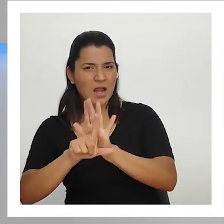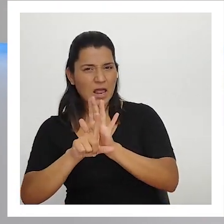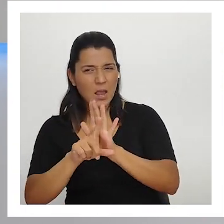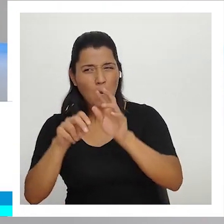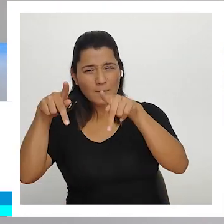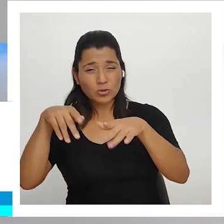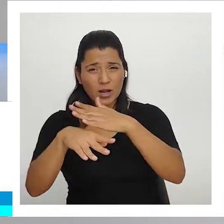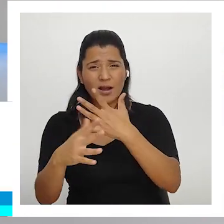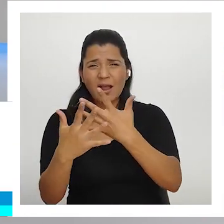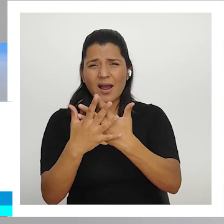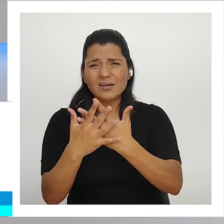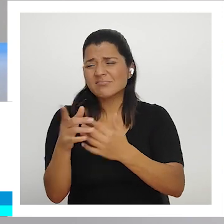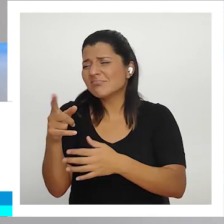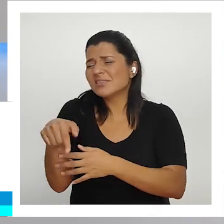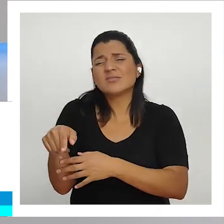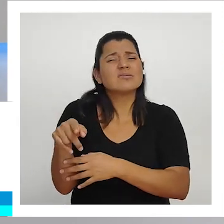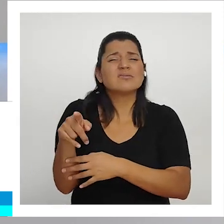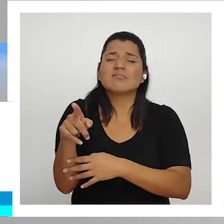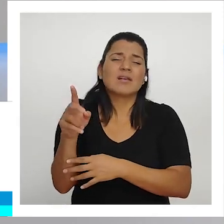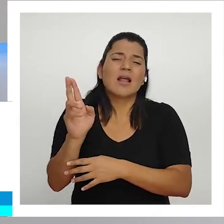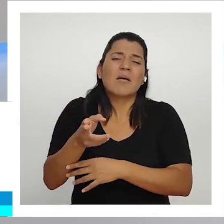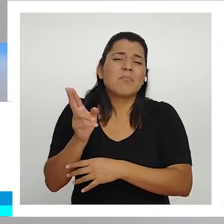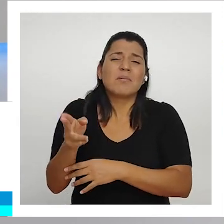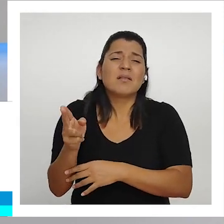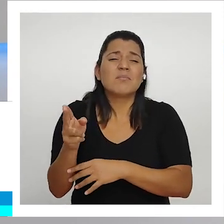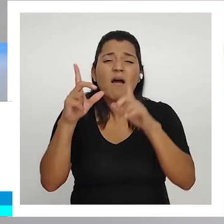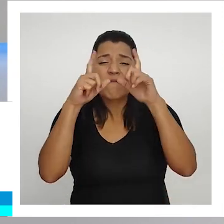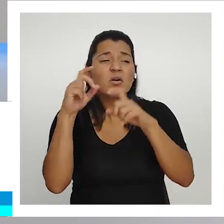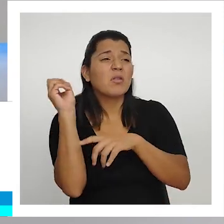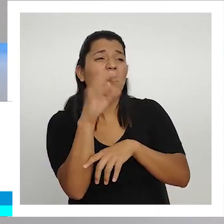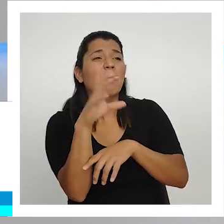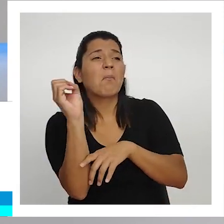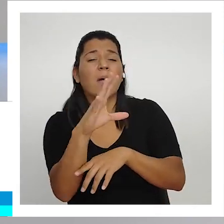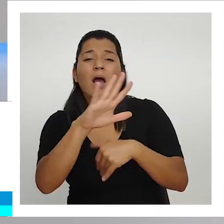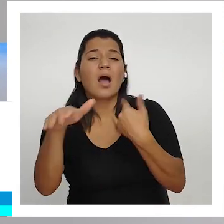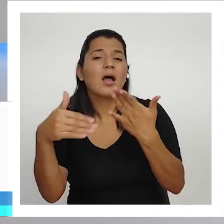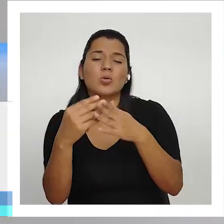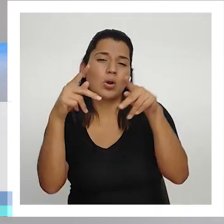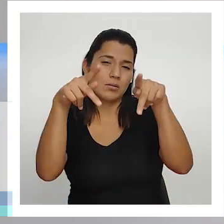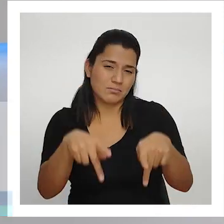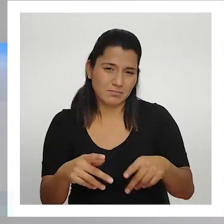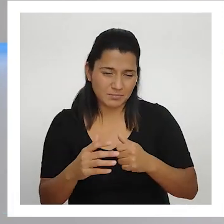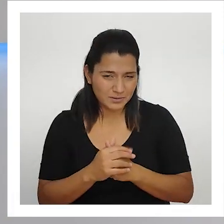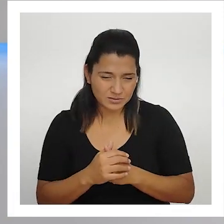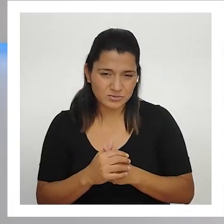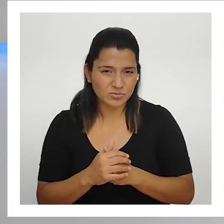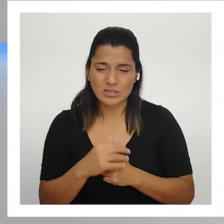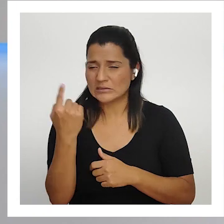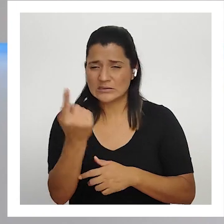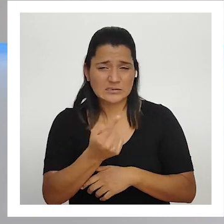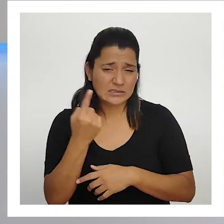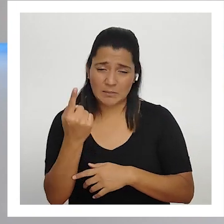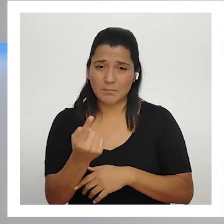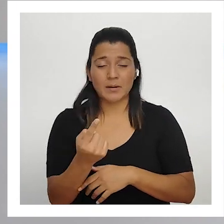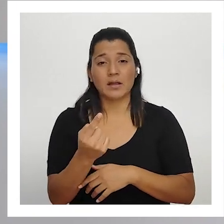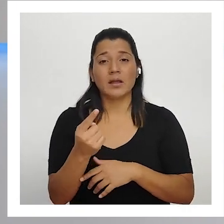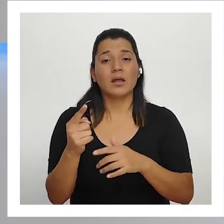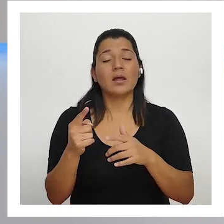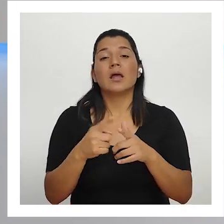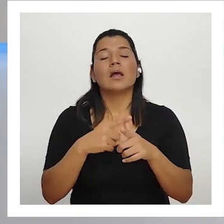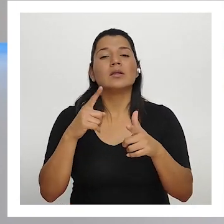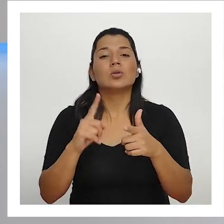miedo. No obstante, el buen mensaje que podemos darle a la población es que muchas de esas fotografías que se nos remiten, por ejemplo, con armas